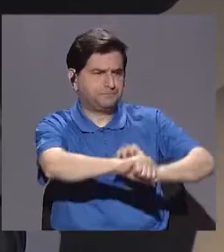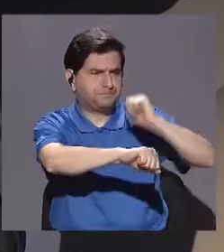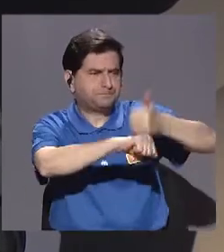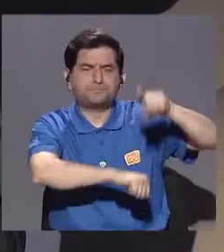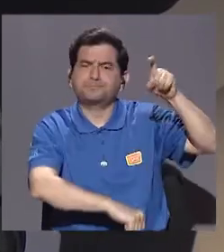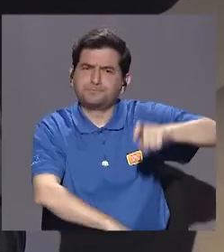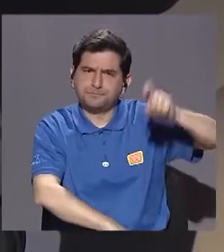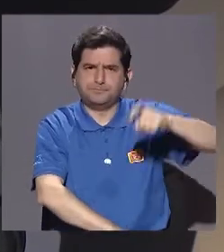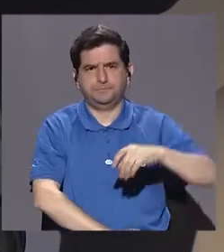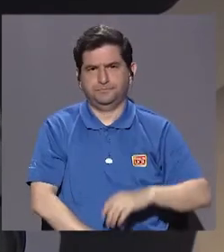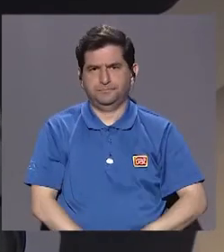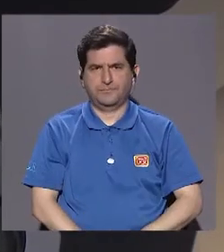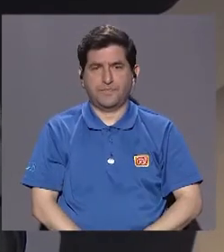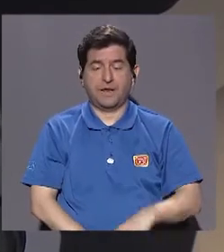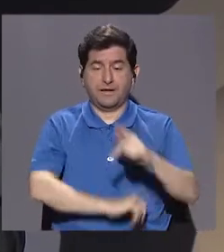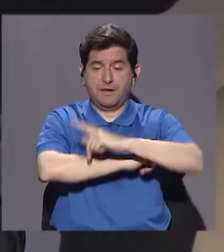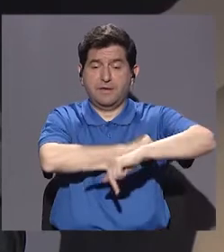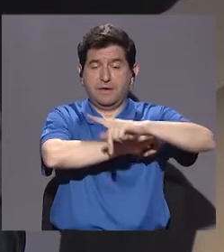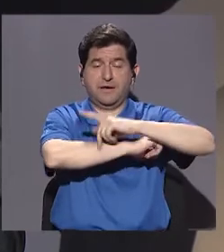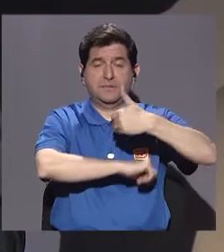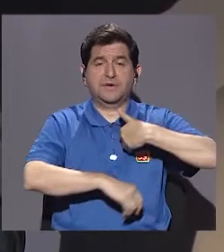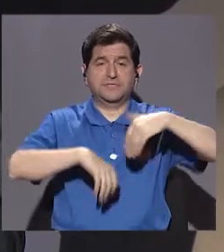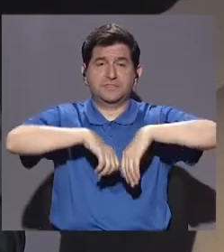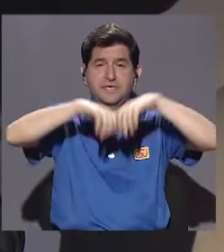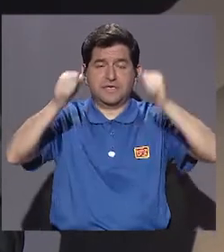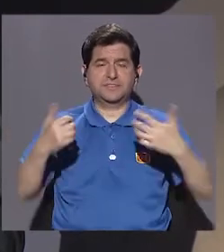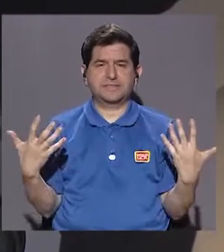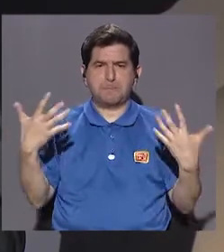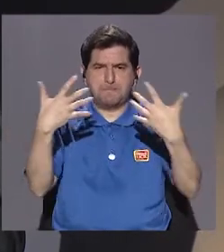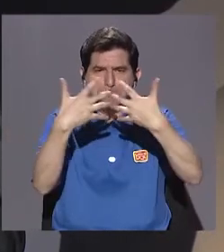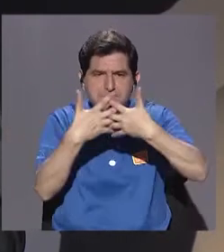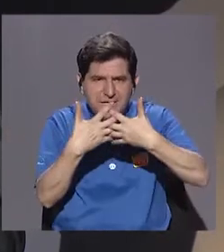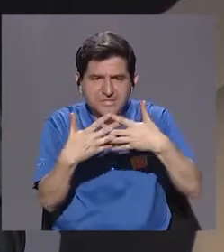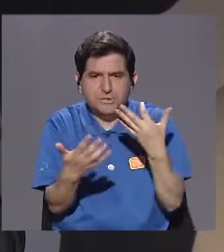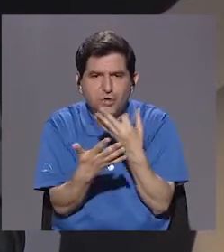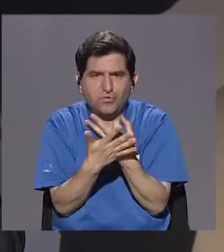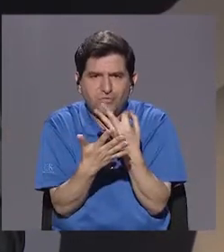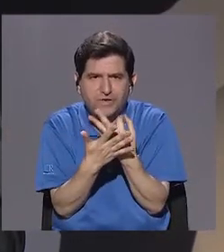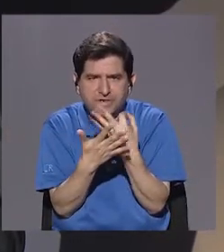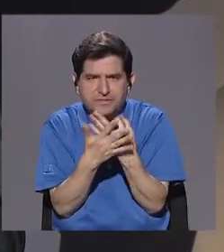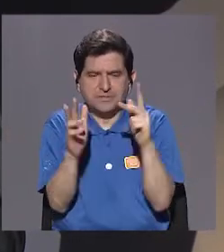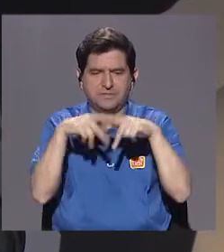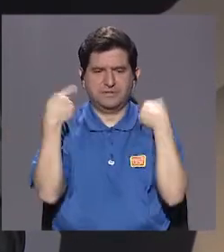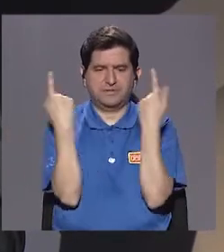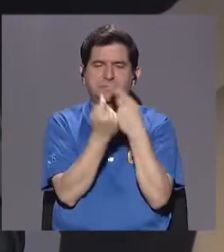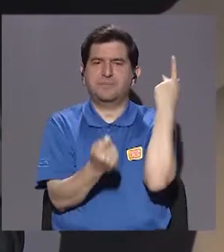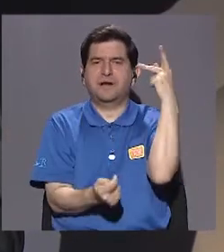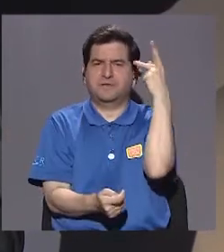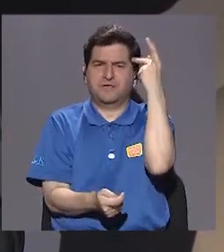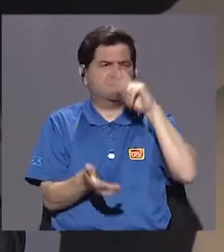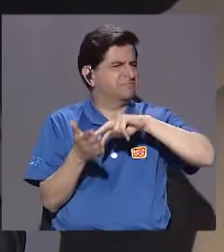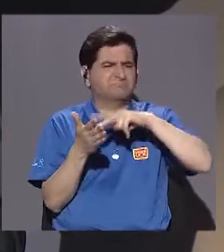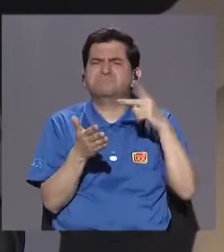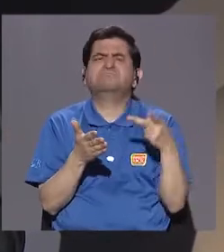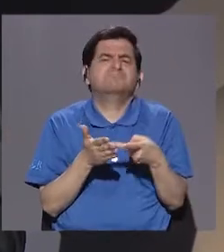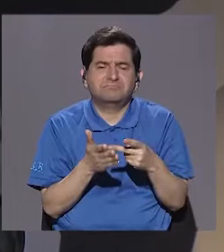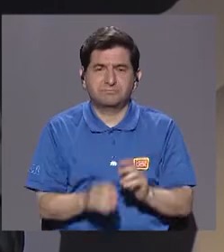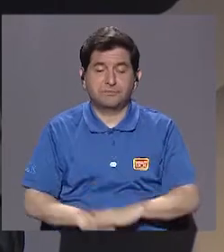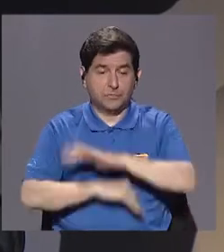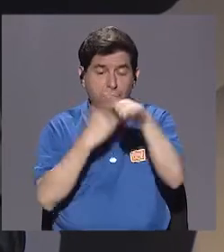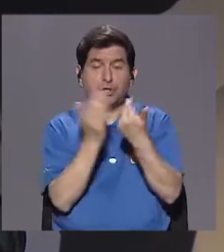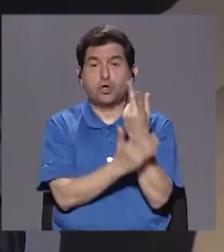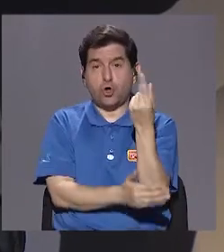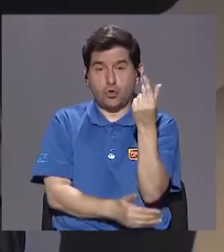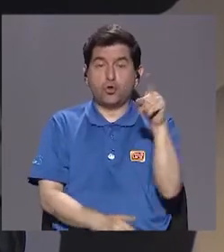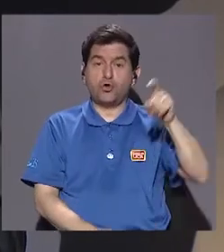establece la necesidad de que nuestro país tenga un sistema mixto en cuanto a la financiación de los partidos políticos qué quiere decir esto que